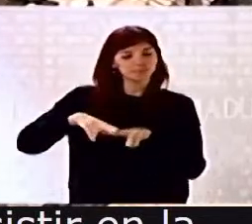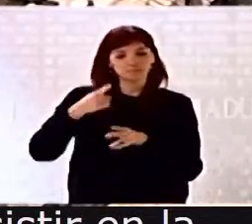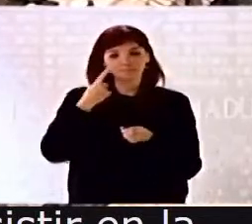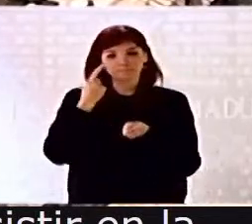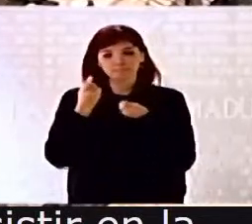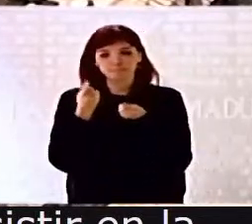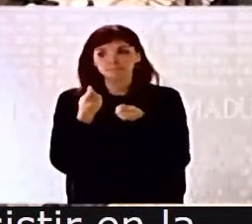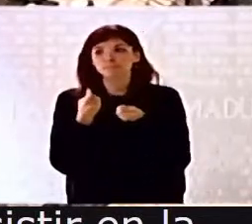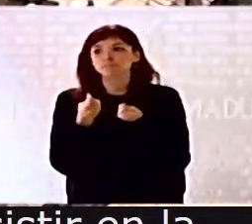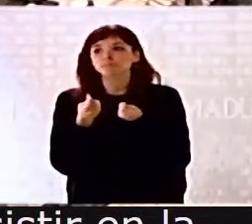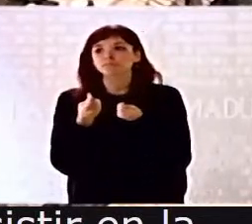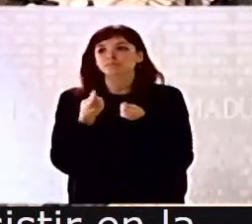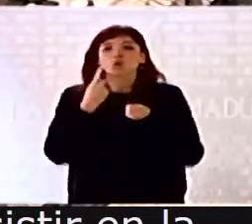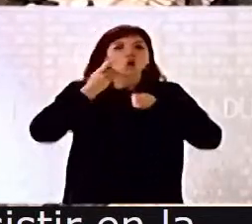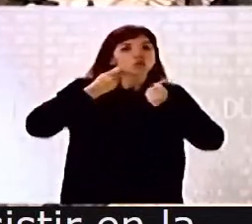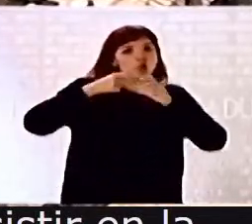aforo,